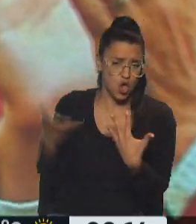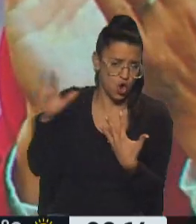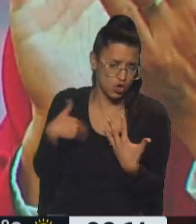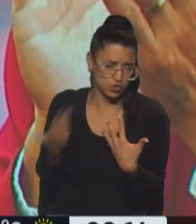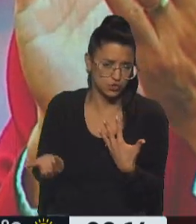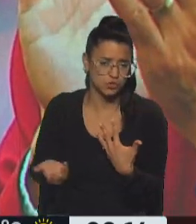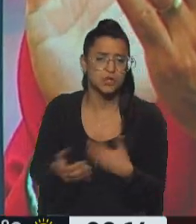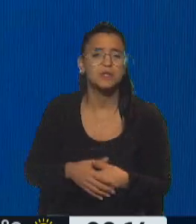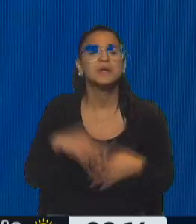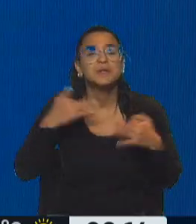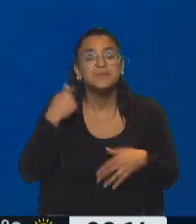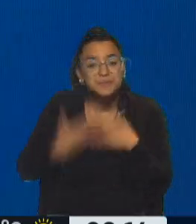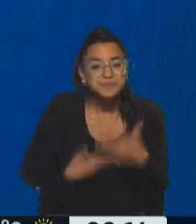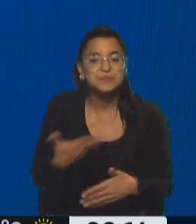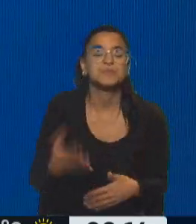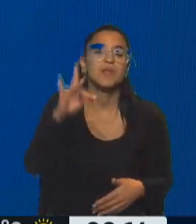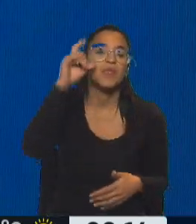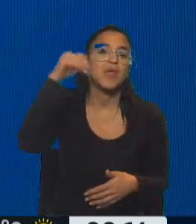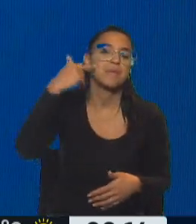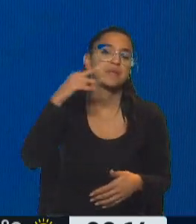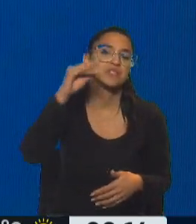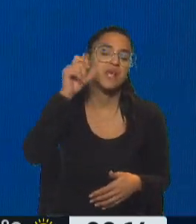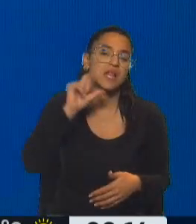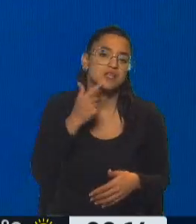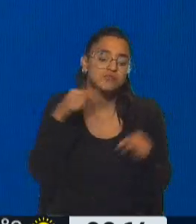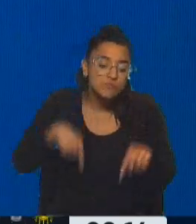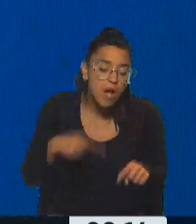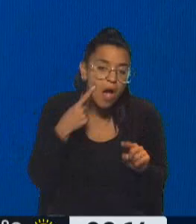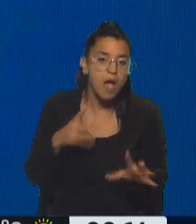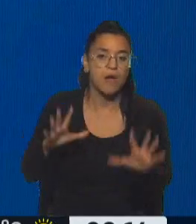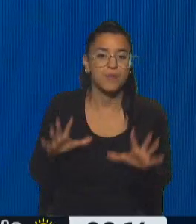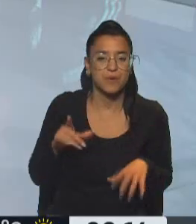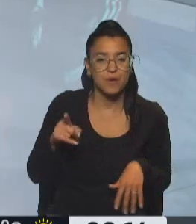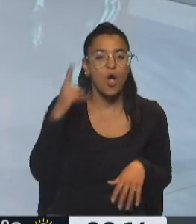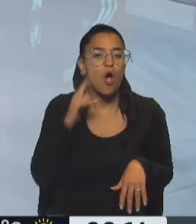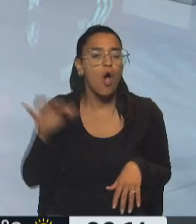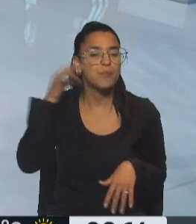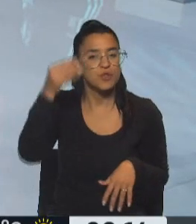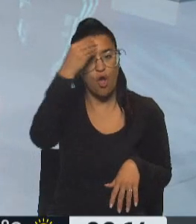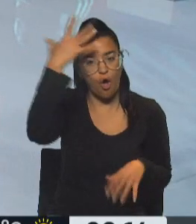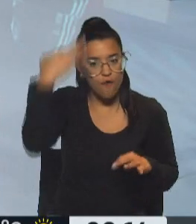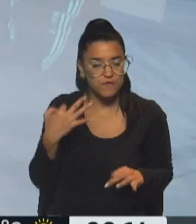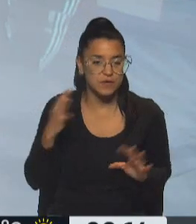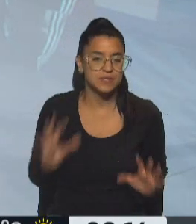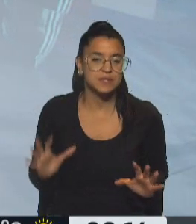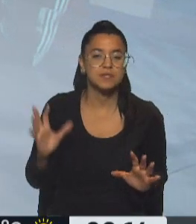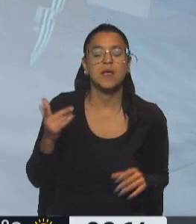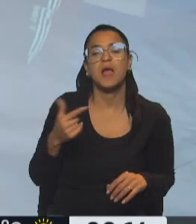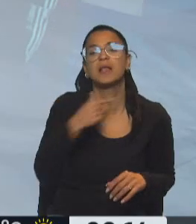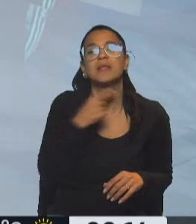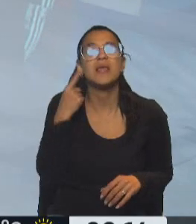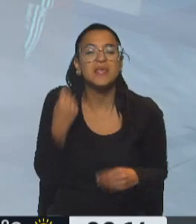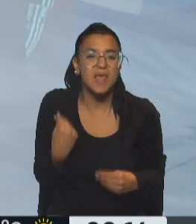bueno, todo se perfila hacia Martín de Michelis hoy como para una opinión oficial de lo que busca la